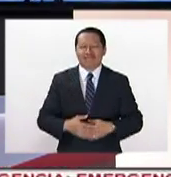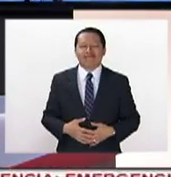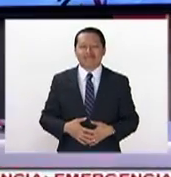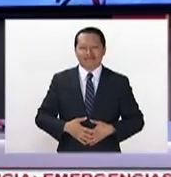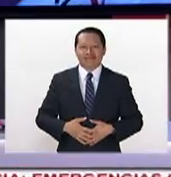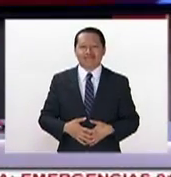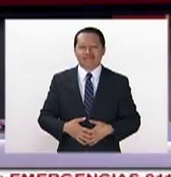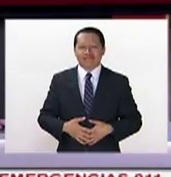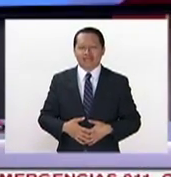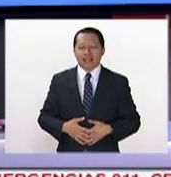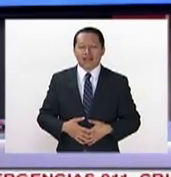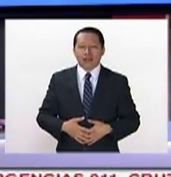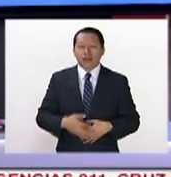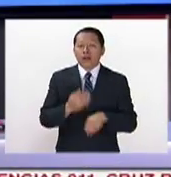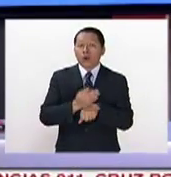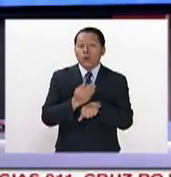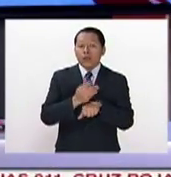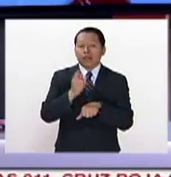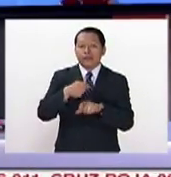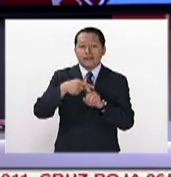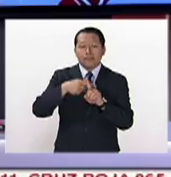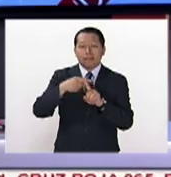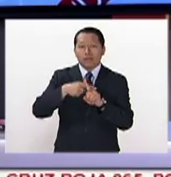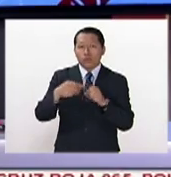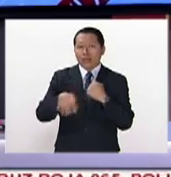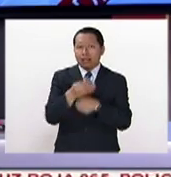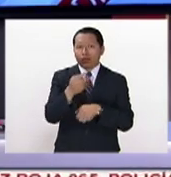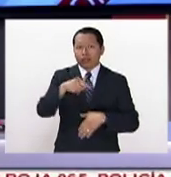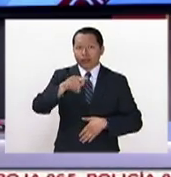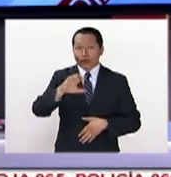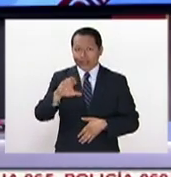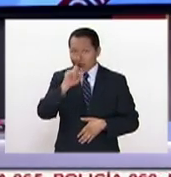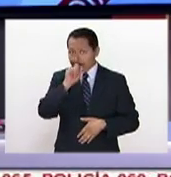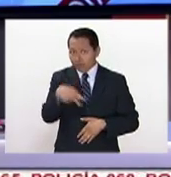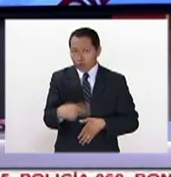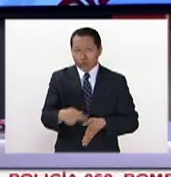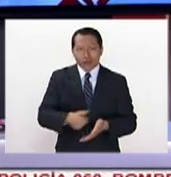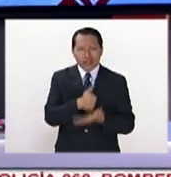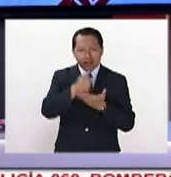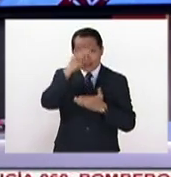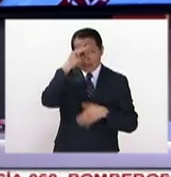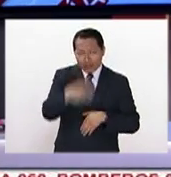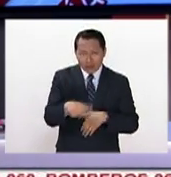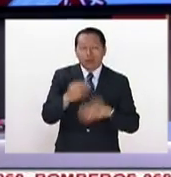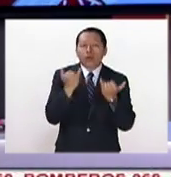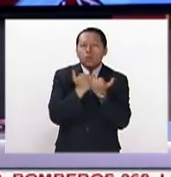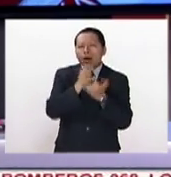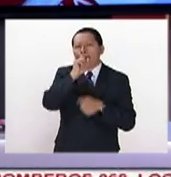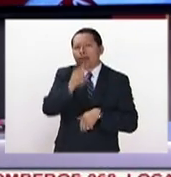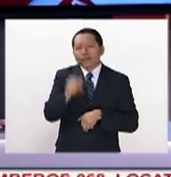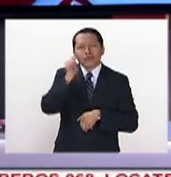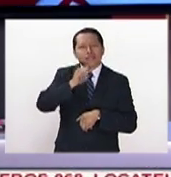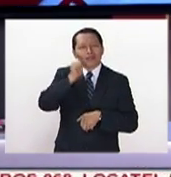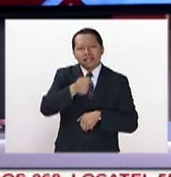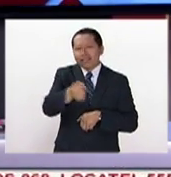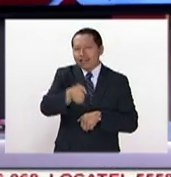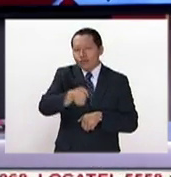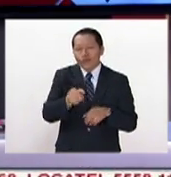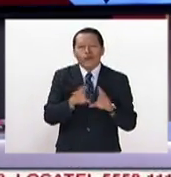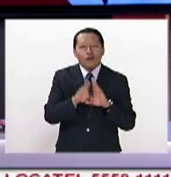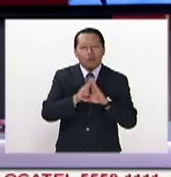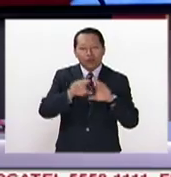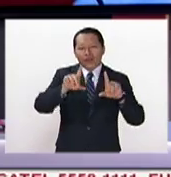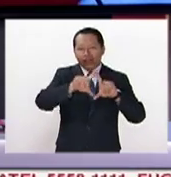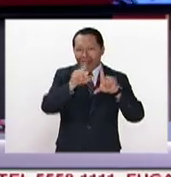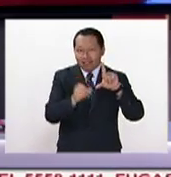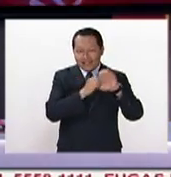día. En este momento la temperatura 14 grados centígrados en la capital del país. Desde aquí, como siempre, un saludo muy afectuoso